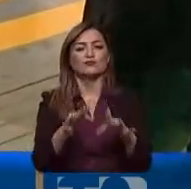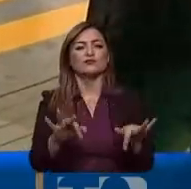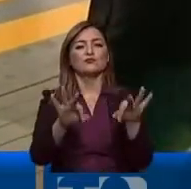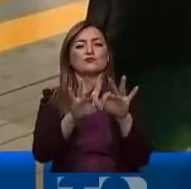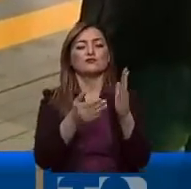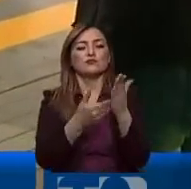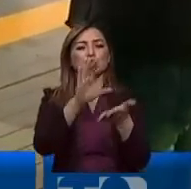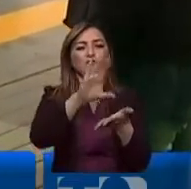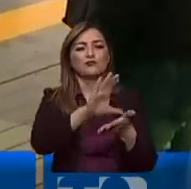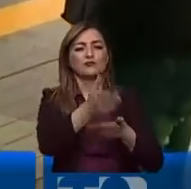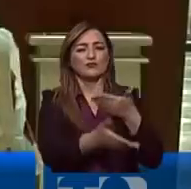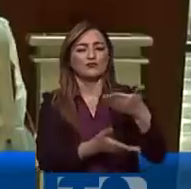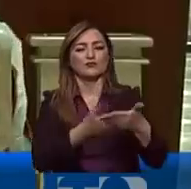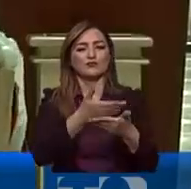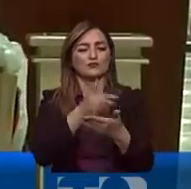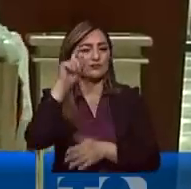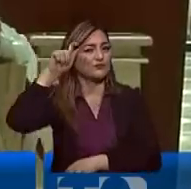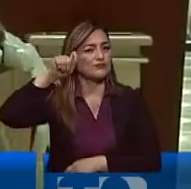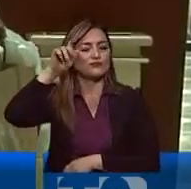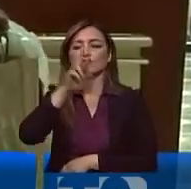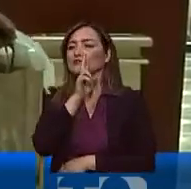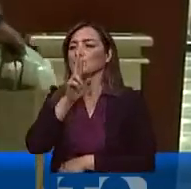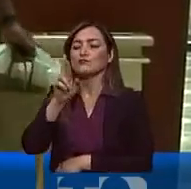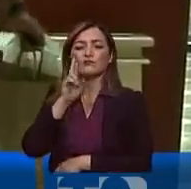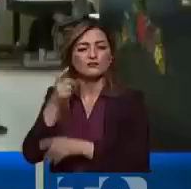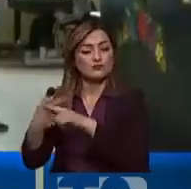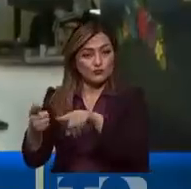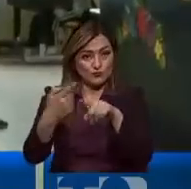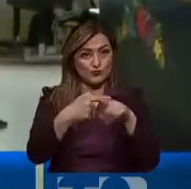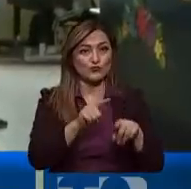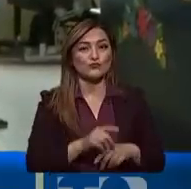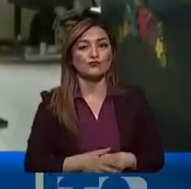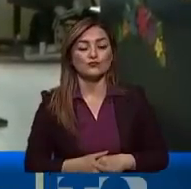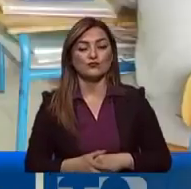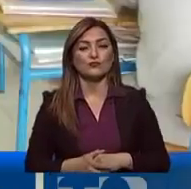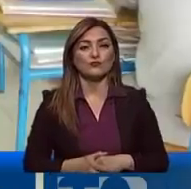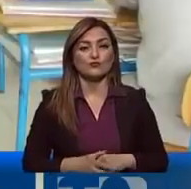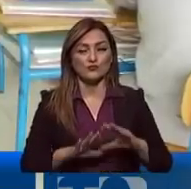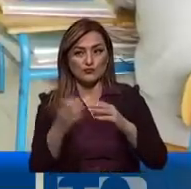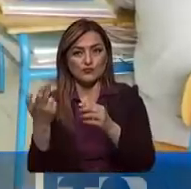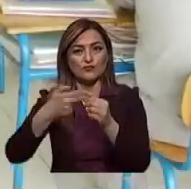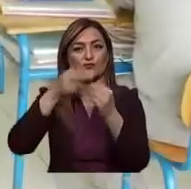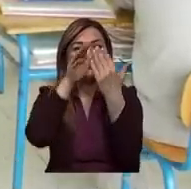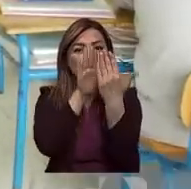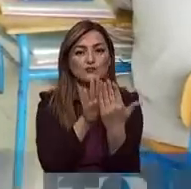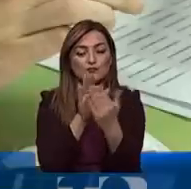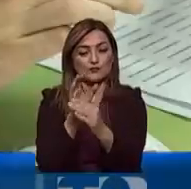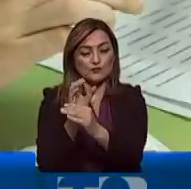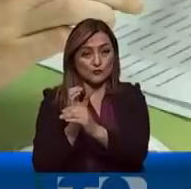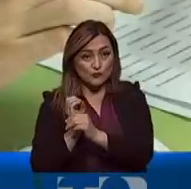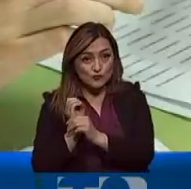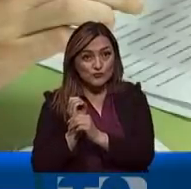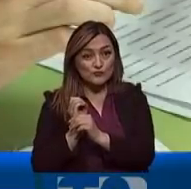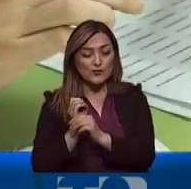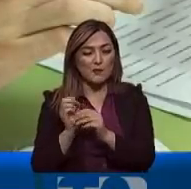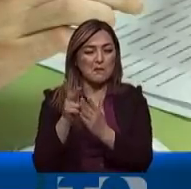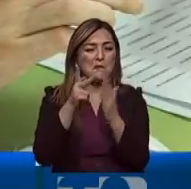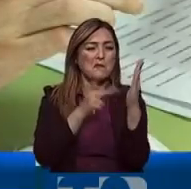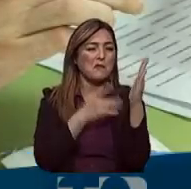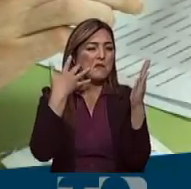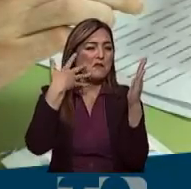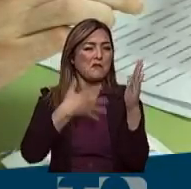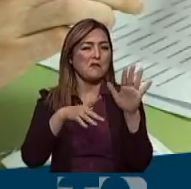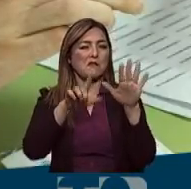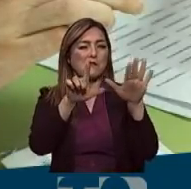como centros comerciales cines restaurantes y otros en tanto que el retorno a clases presenciales obligatorio que estaba programado